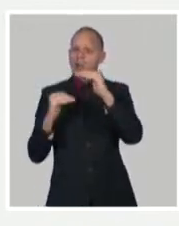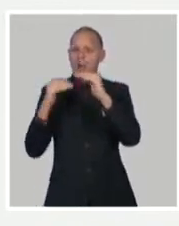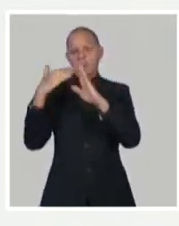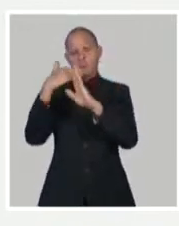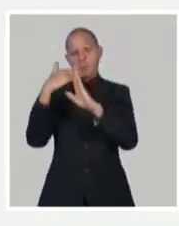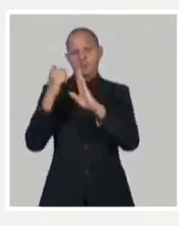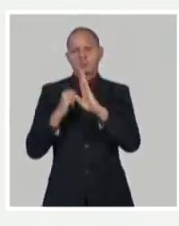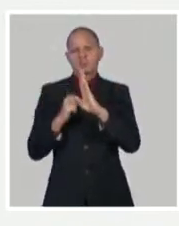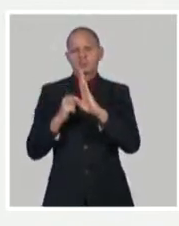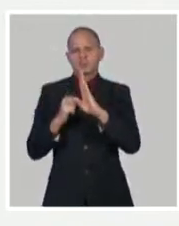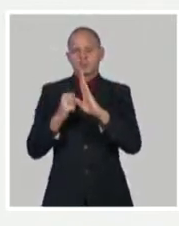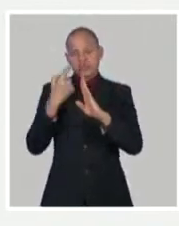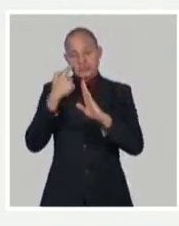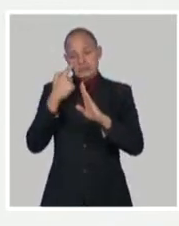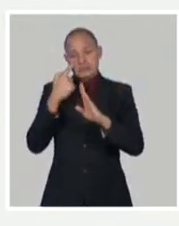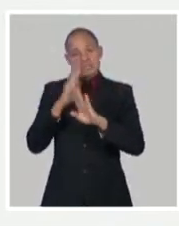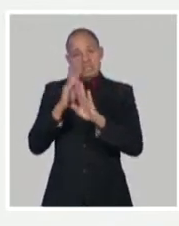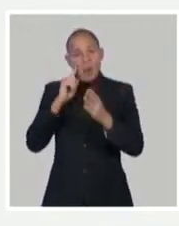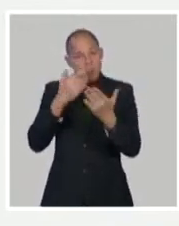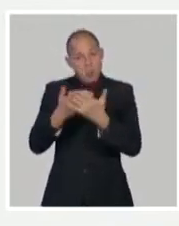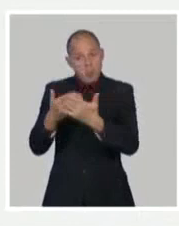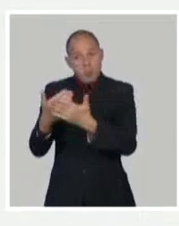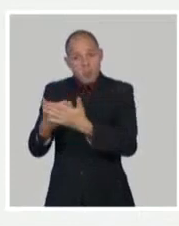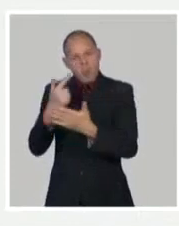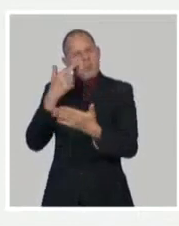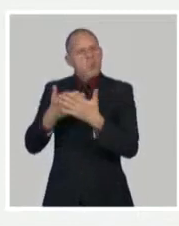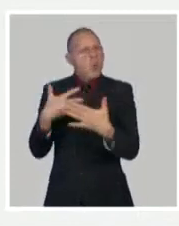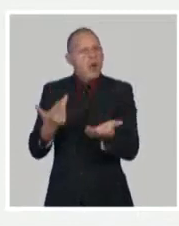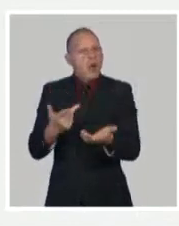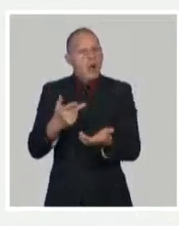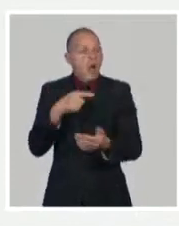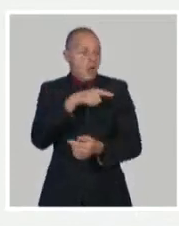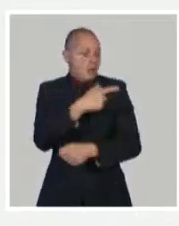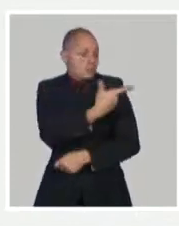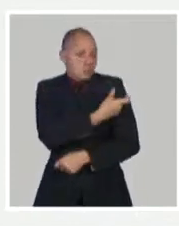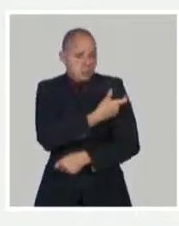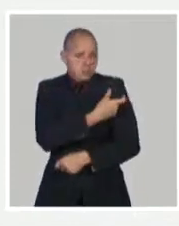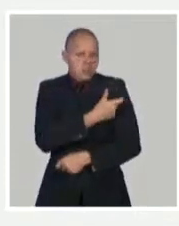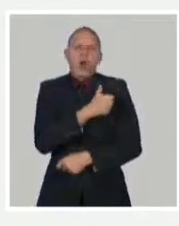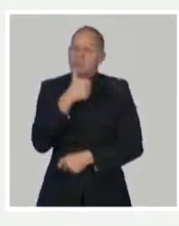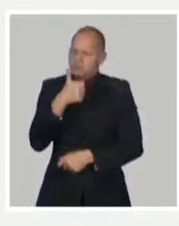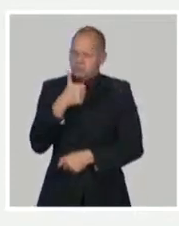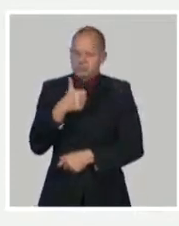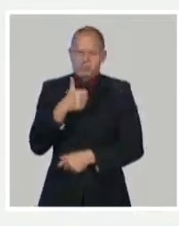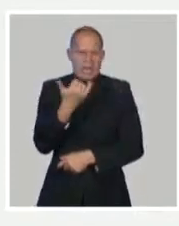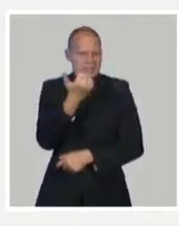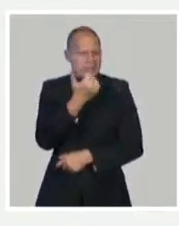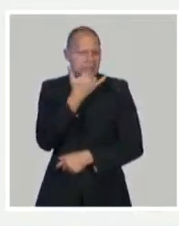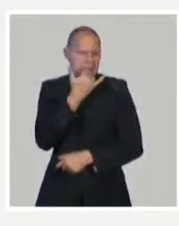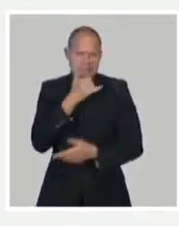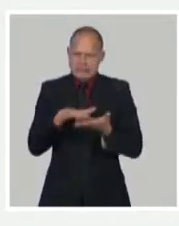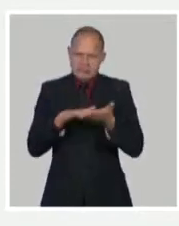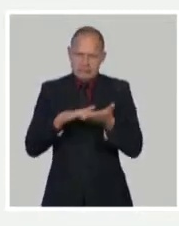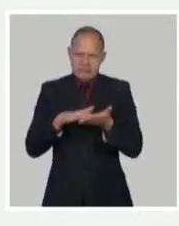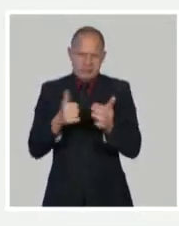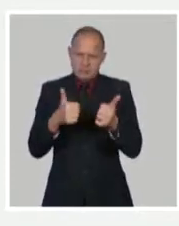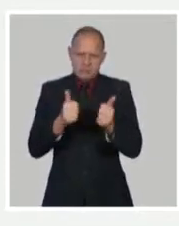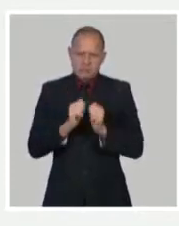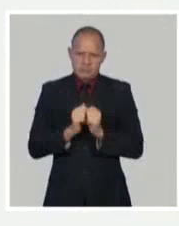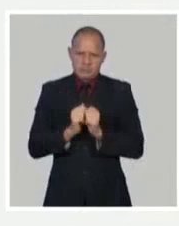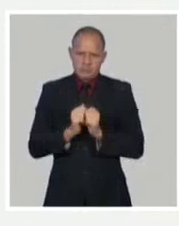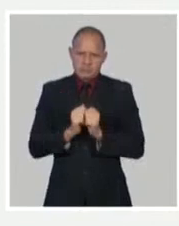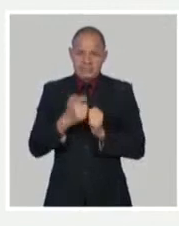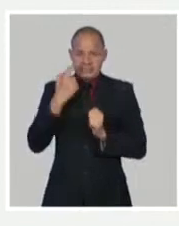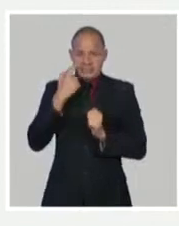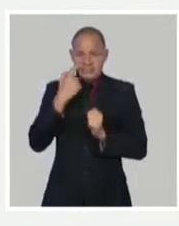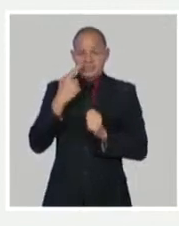es muy segura. O sea, nosotros estamos concluyendo la fase 1, que en total incluyó 100 personas, porque están los 2 primeros que